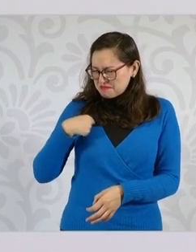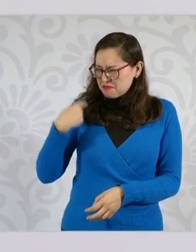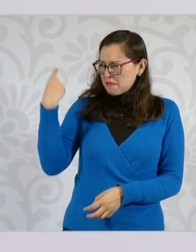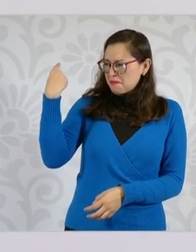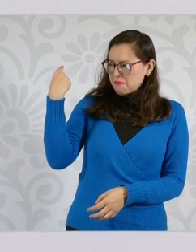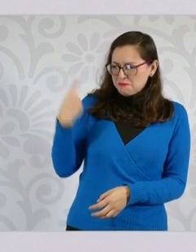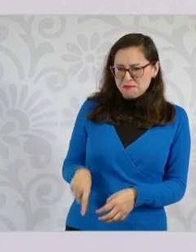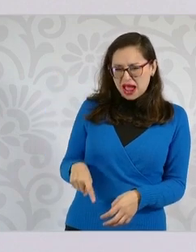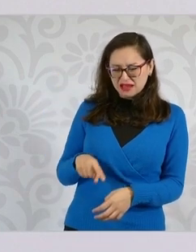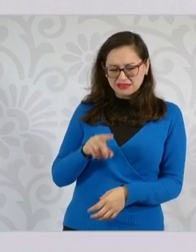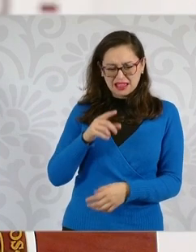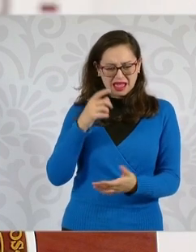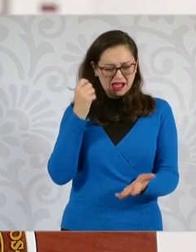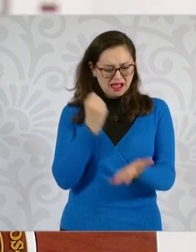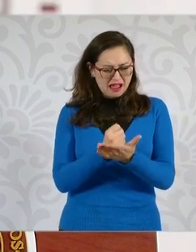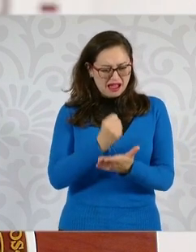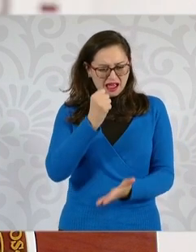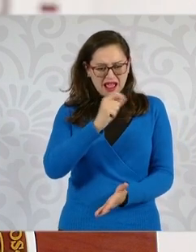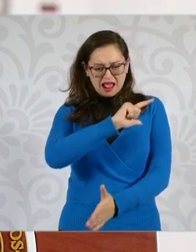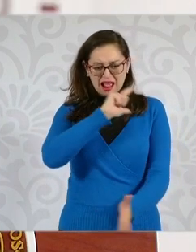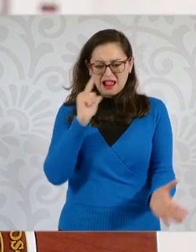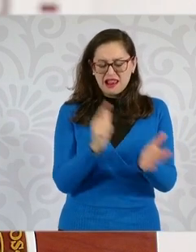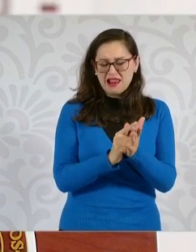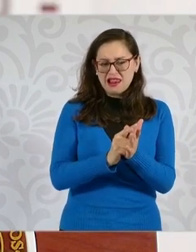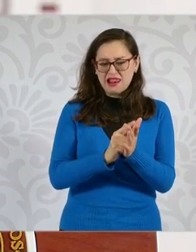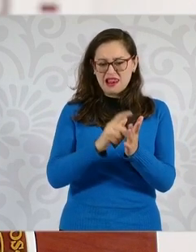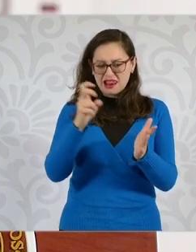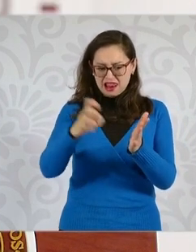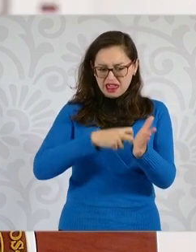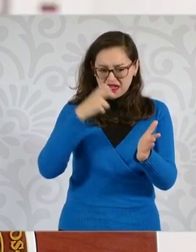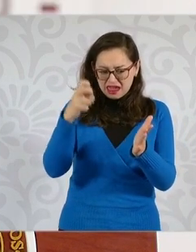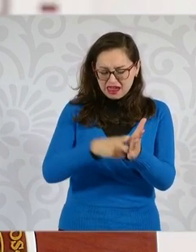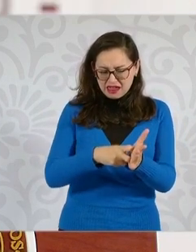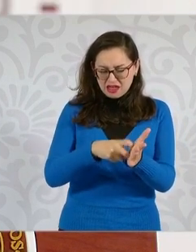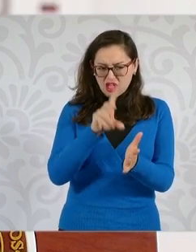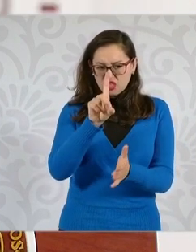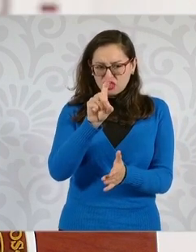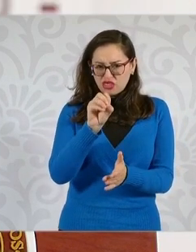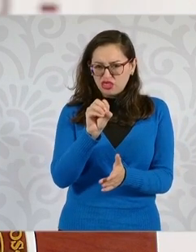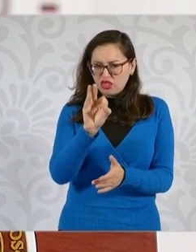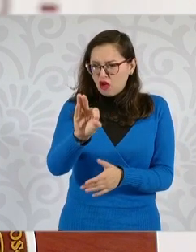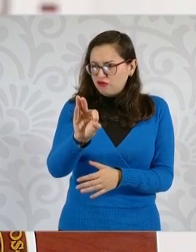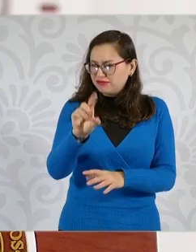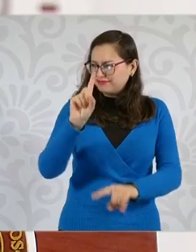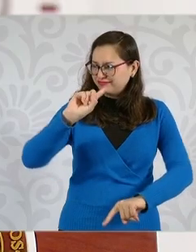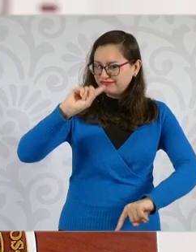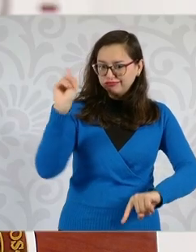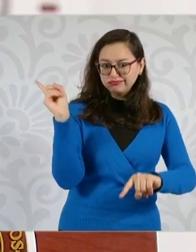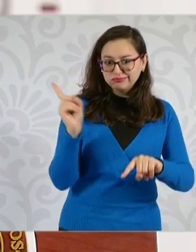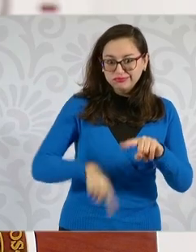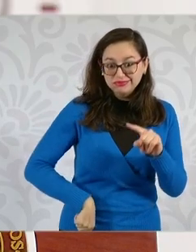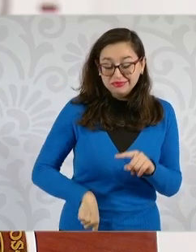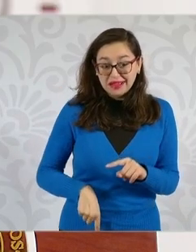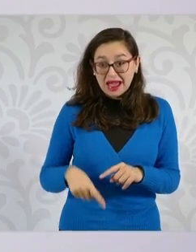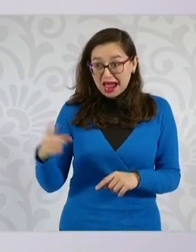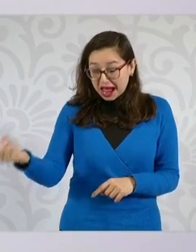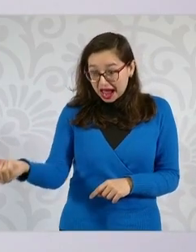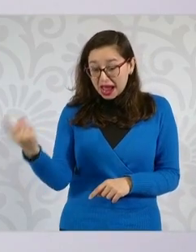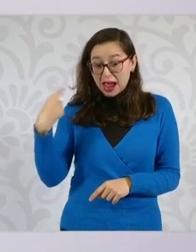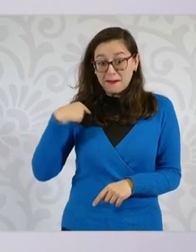la publicación de la reforma al Poder Judicial, a la presidenta.